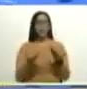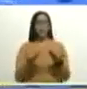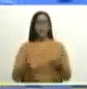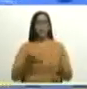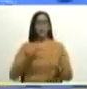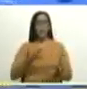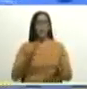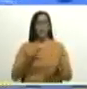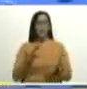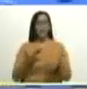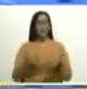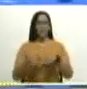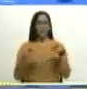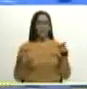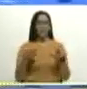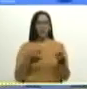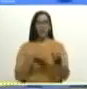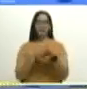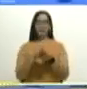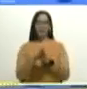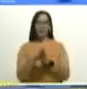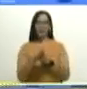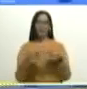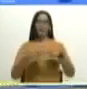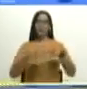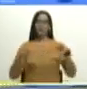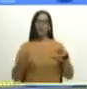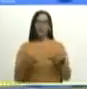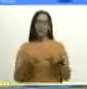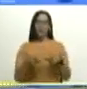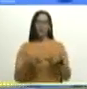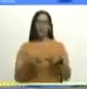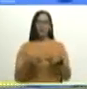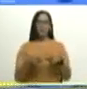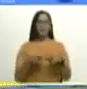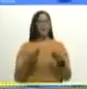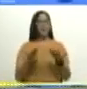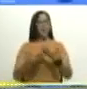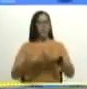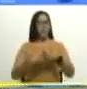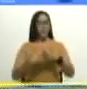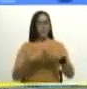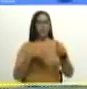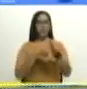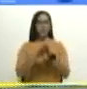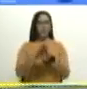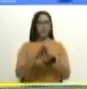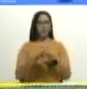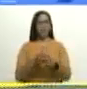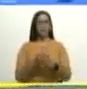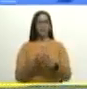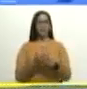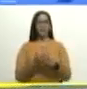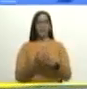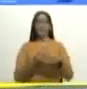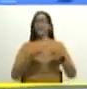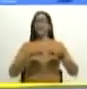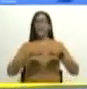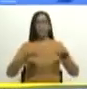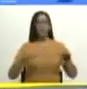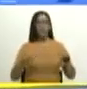de motores de desarrollo sectorial, de motores de desarrollo territorial,